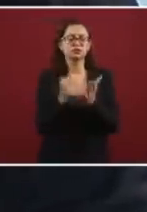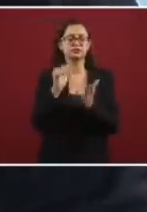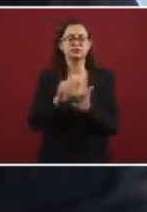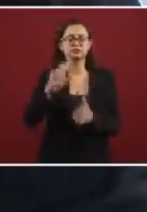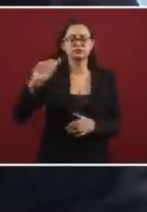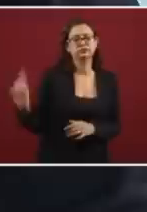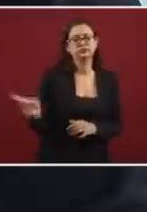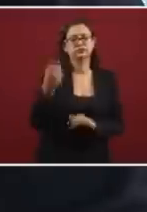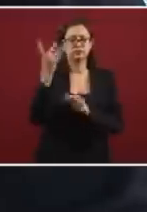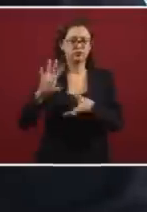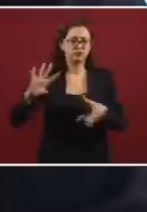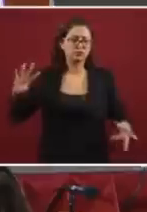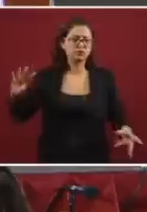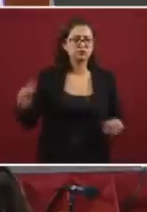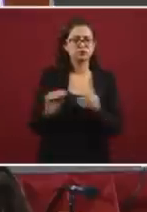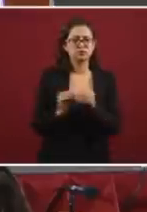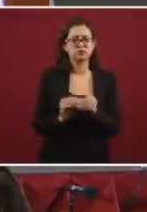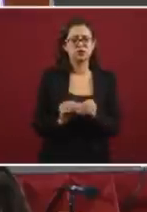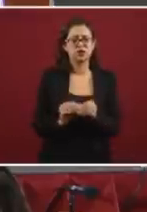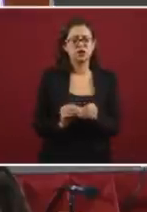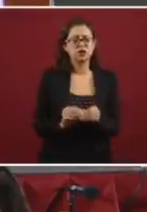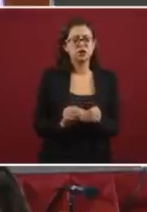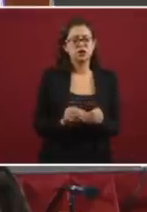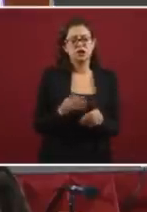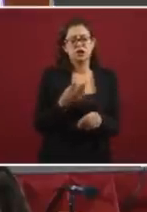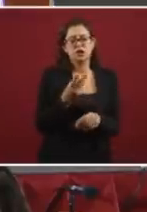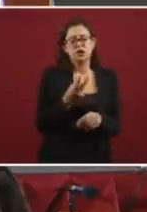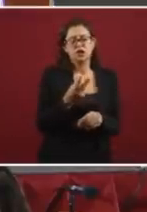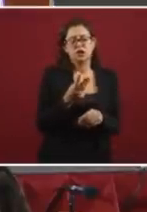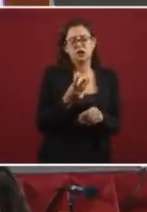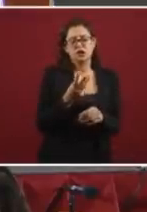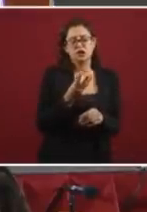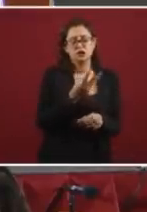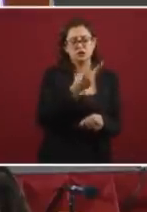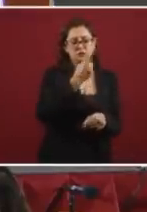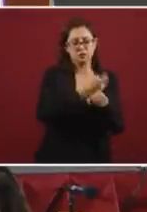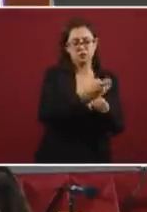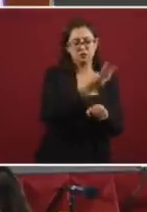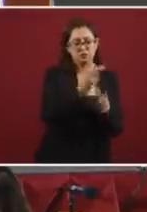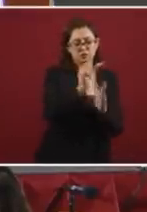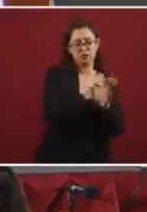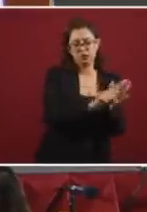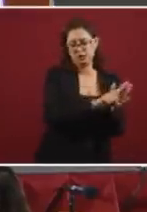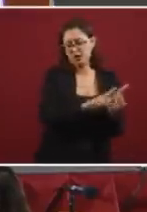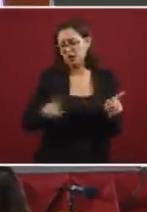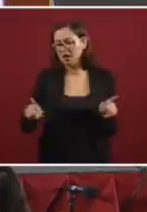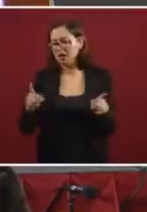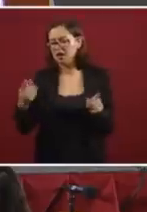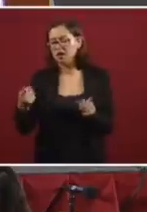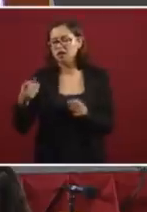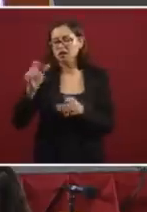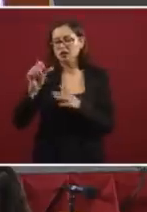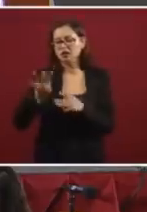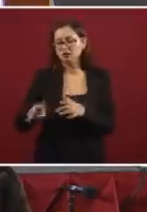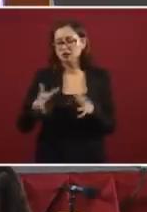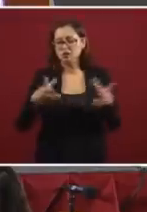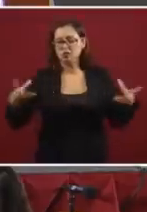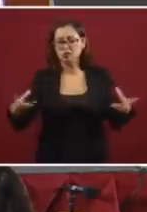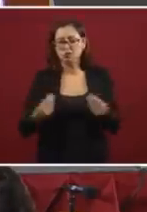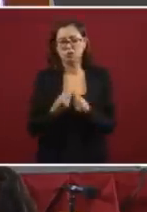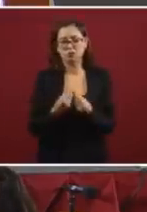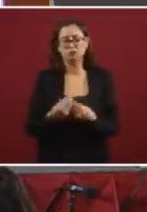acumulados entre el primer trimestre de 99 al tercer trimestre del 19 la siguiente por favor